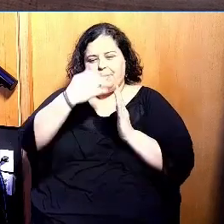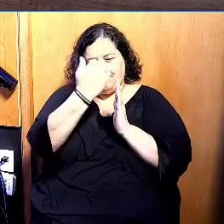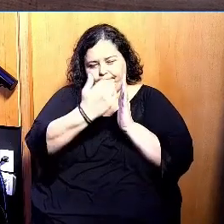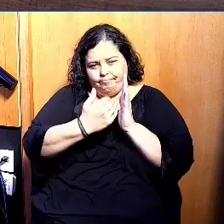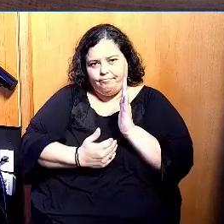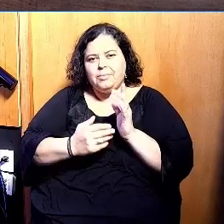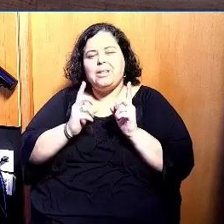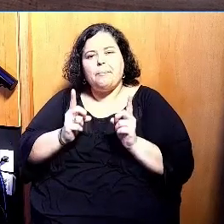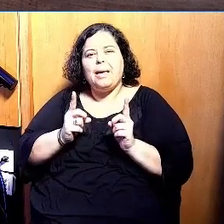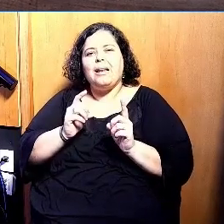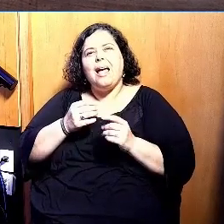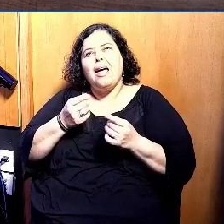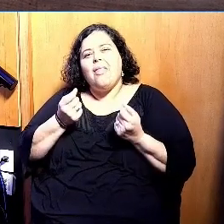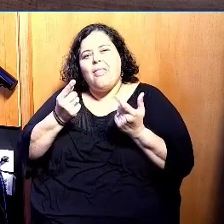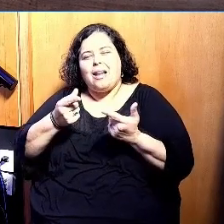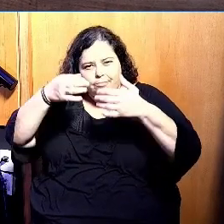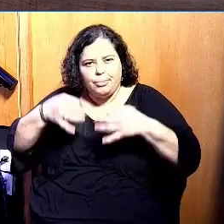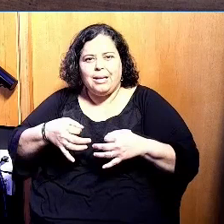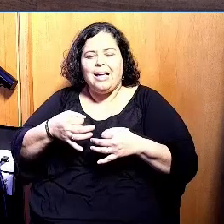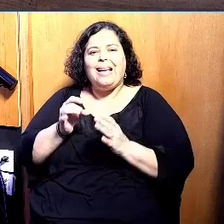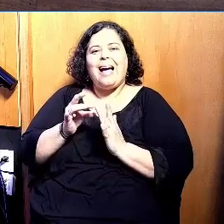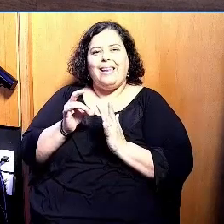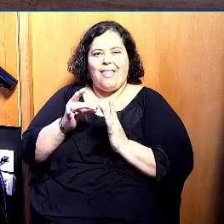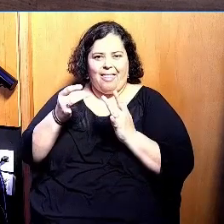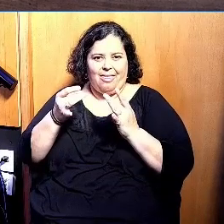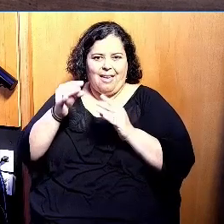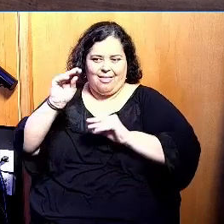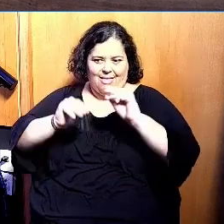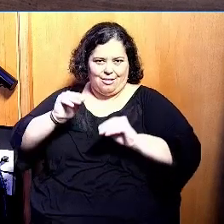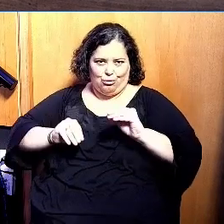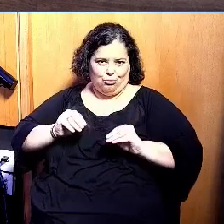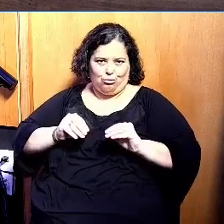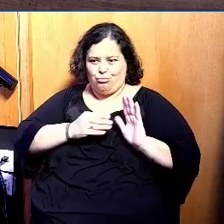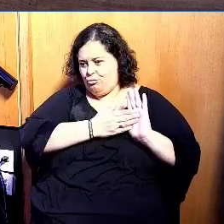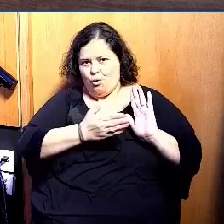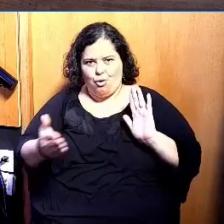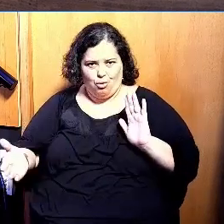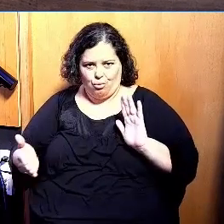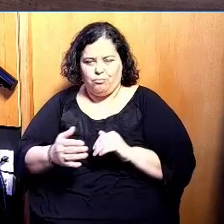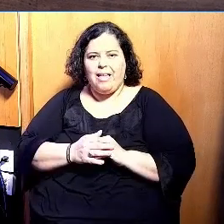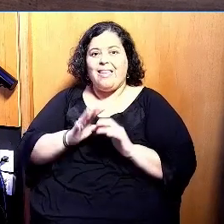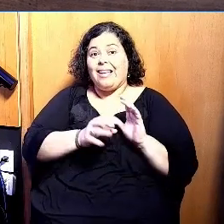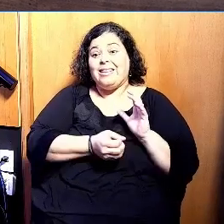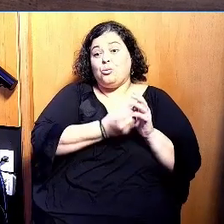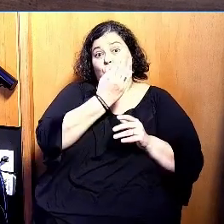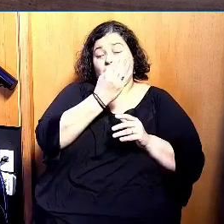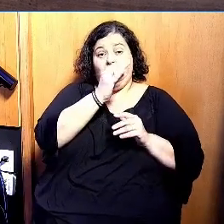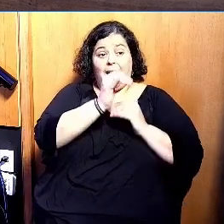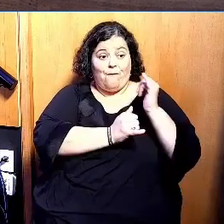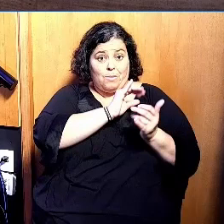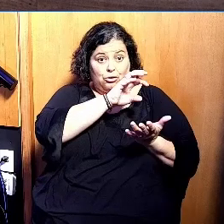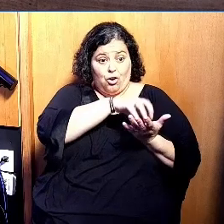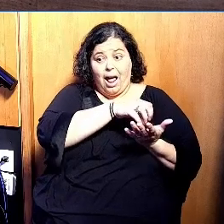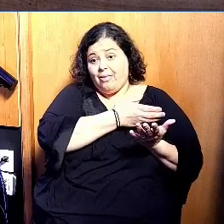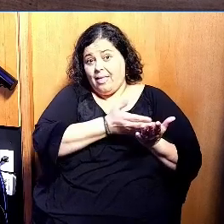y claramente asegurando la calidad de esos datos en todo el ciclo de vida del dato, ¿no? Desde que lo genero hasta que lo